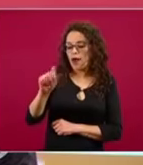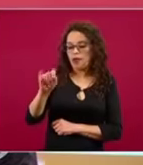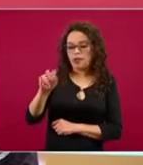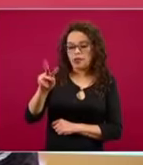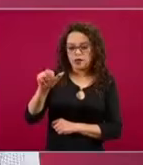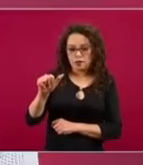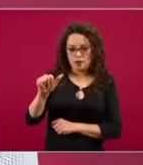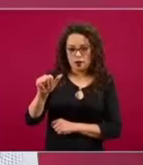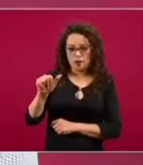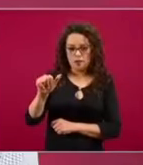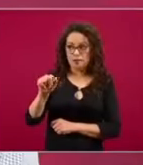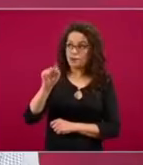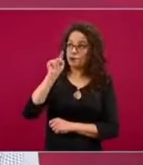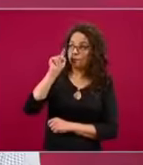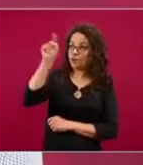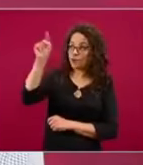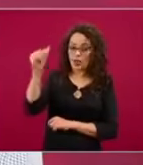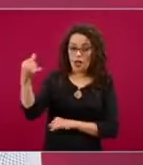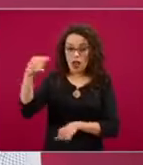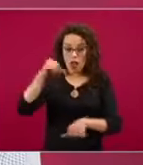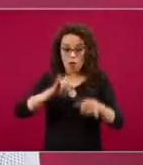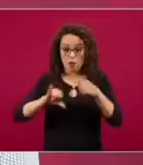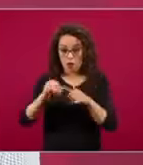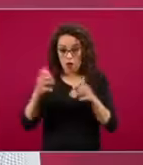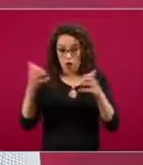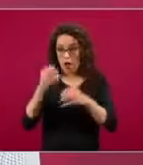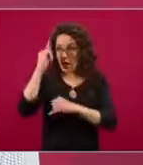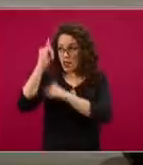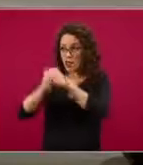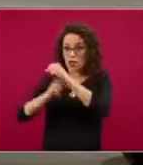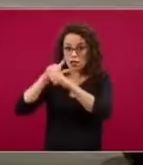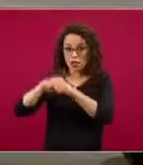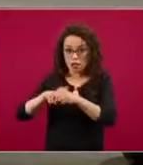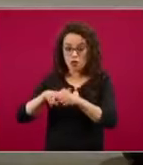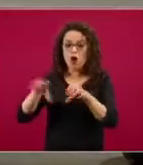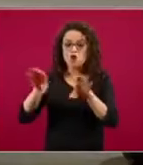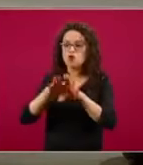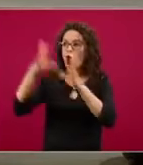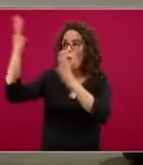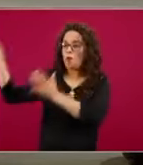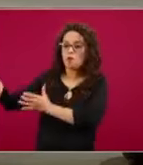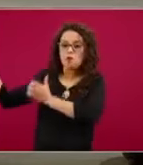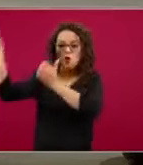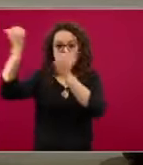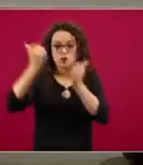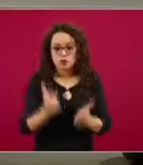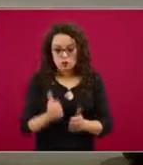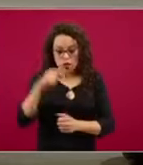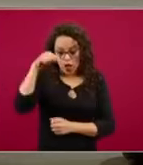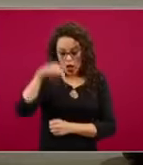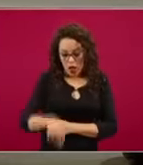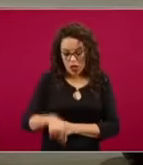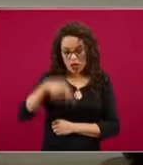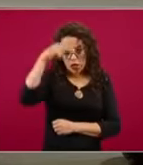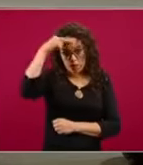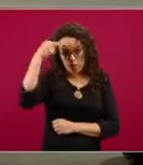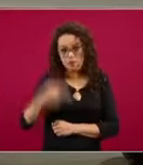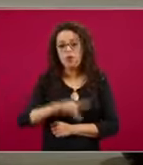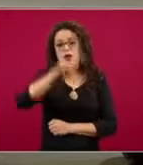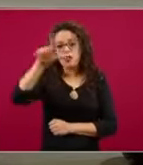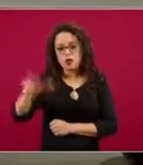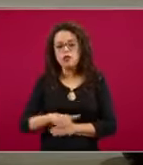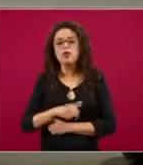el proveedor internacional, desde los almacenes nacionales a los almacenes estatales, llegar a una